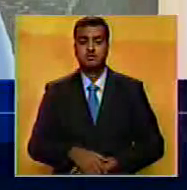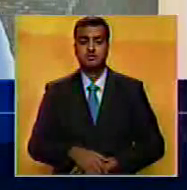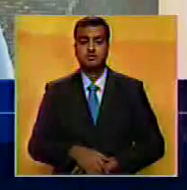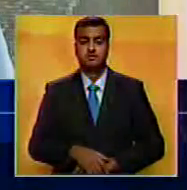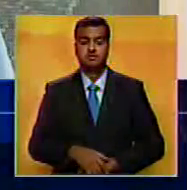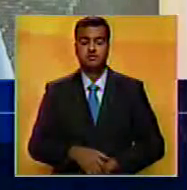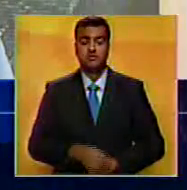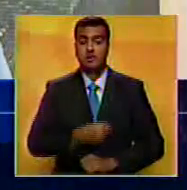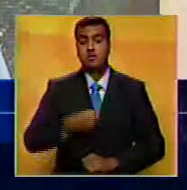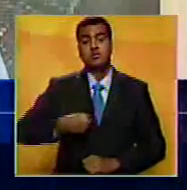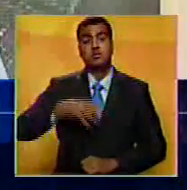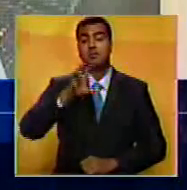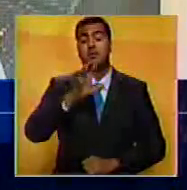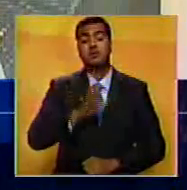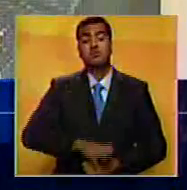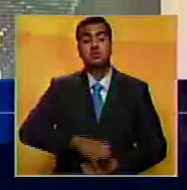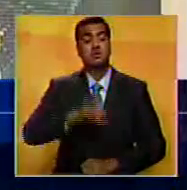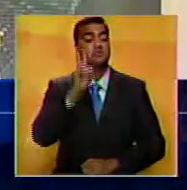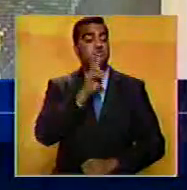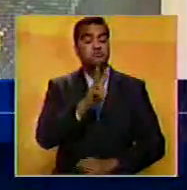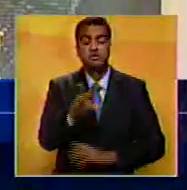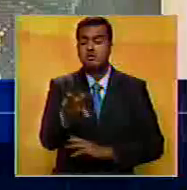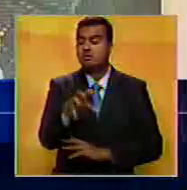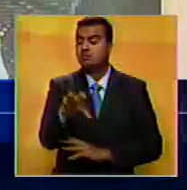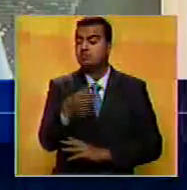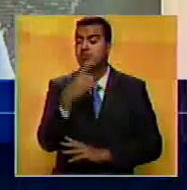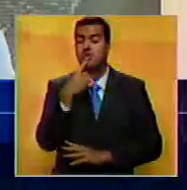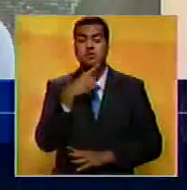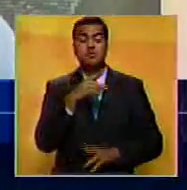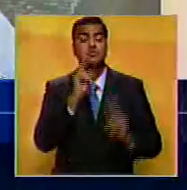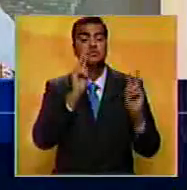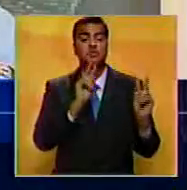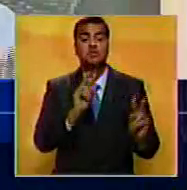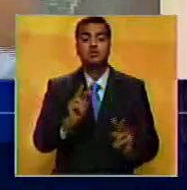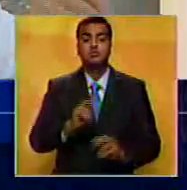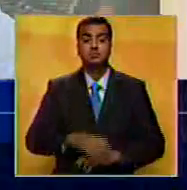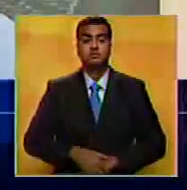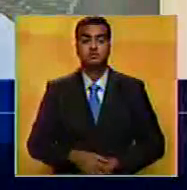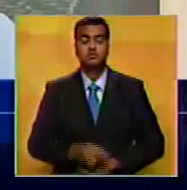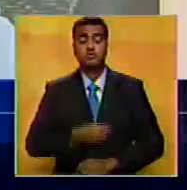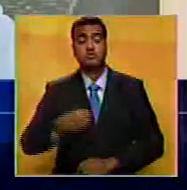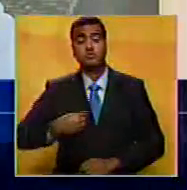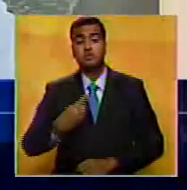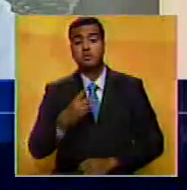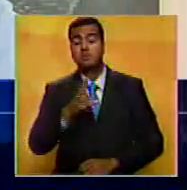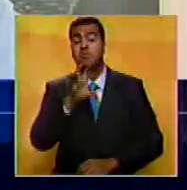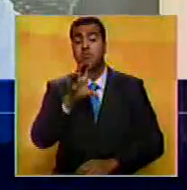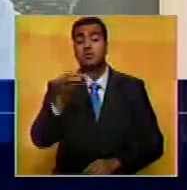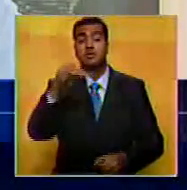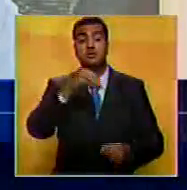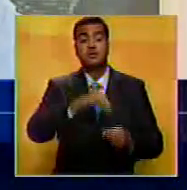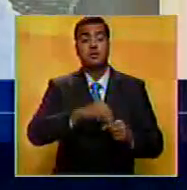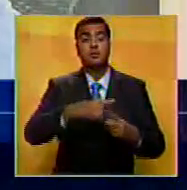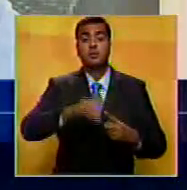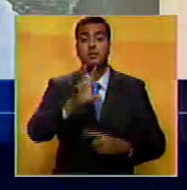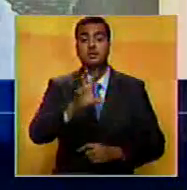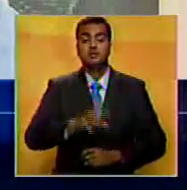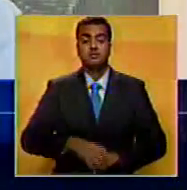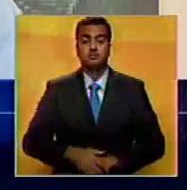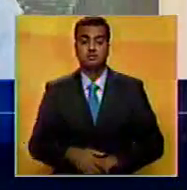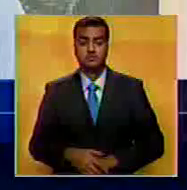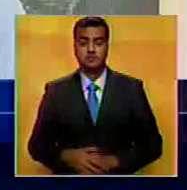como que nuestro país estuviera monitoreado o tutoreado, o fuéramos un país intervenido por otros países.